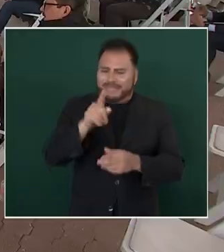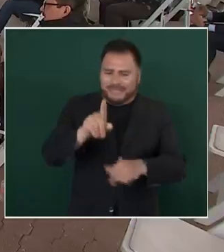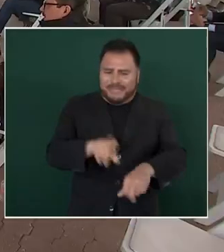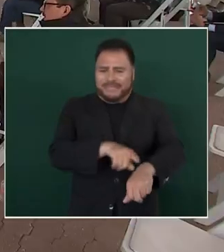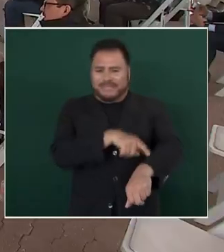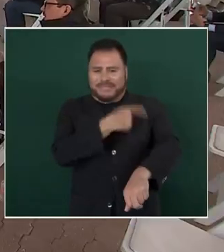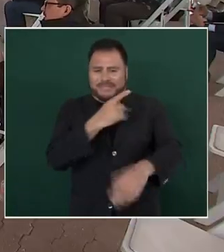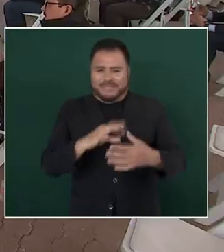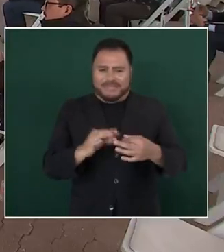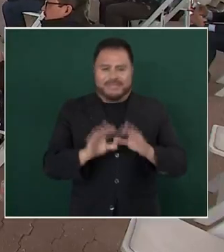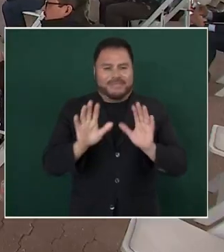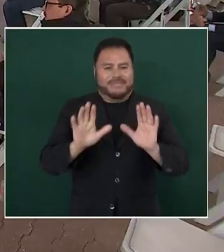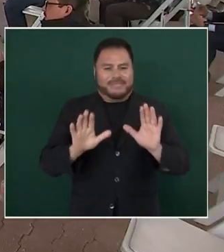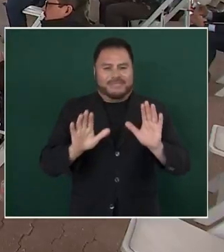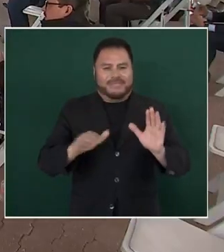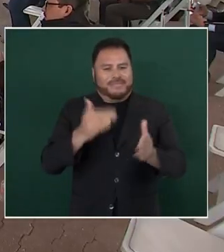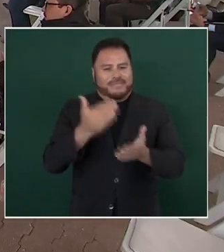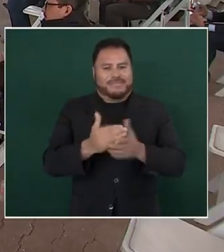Mucho.